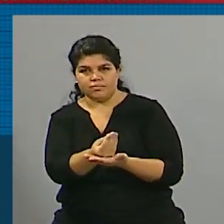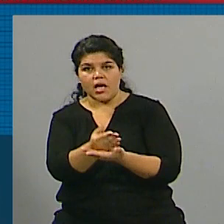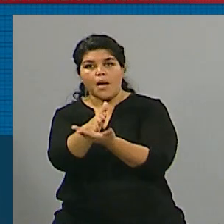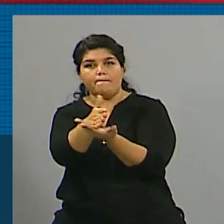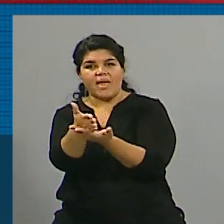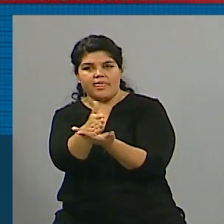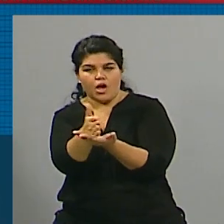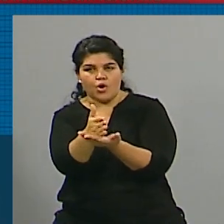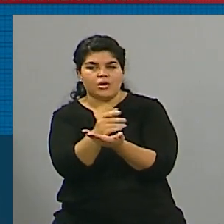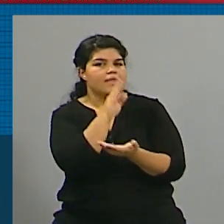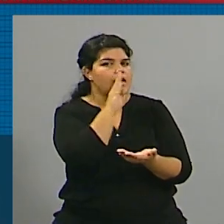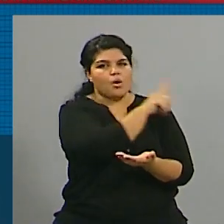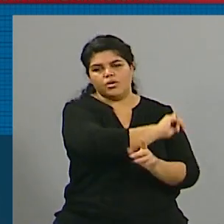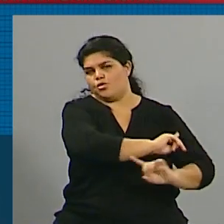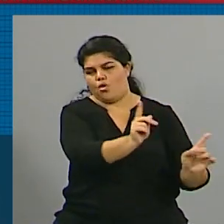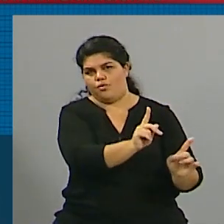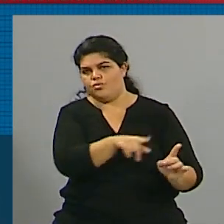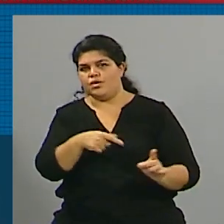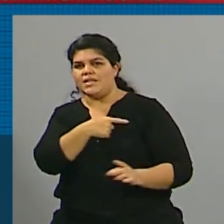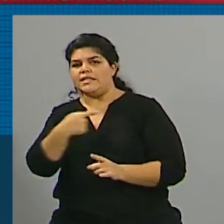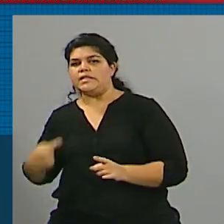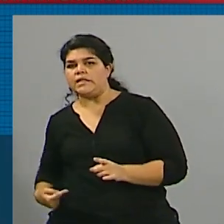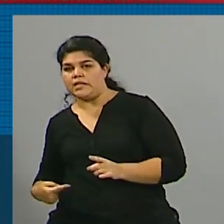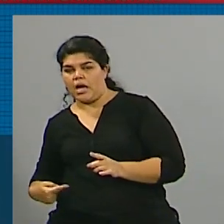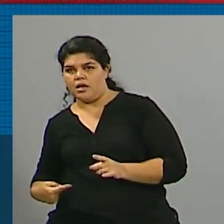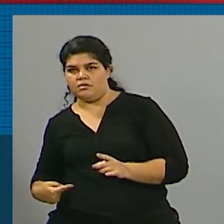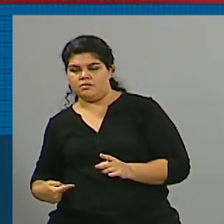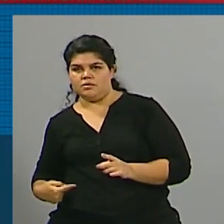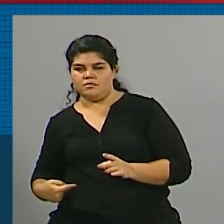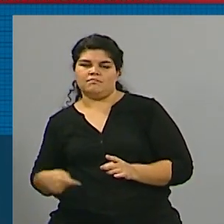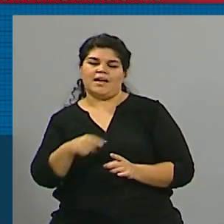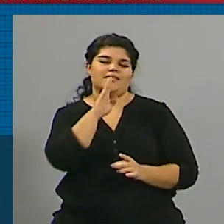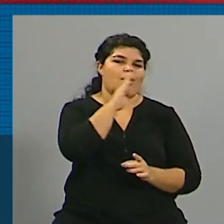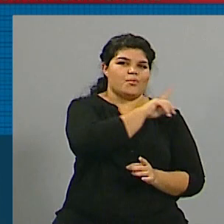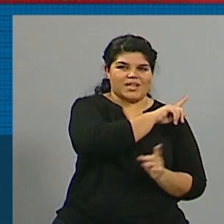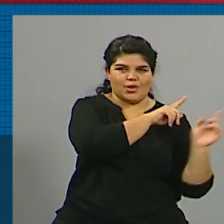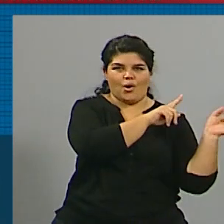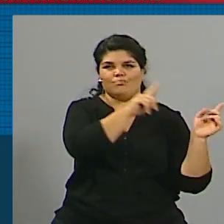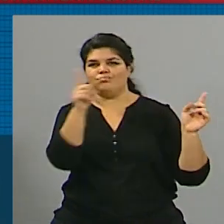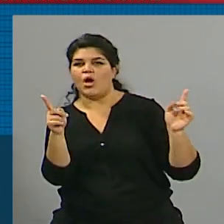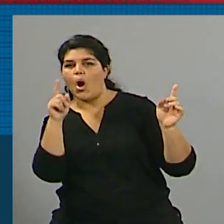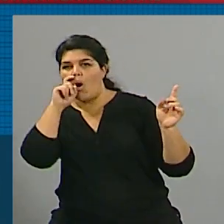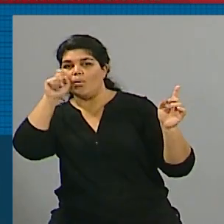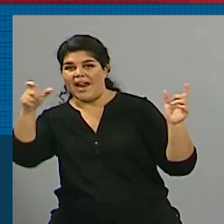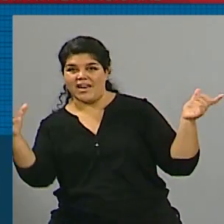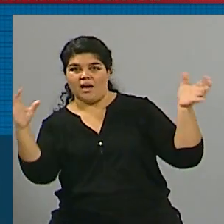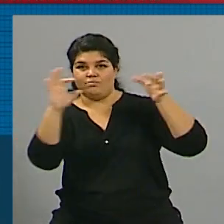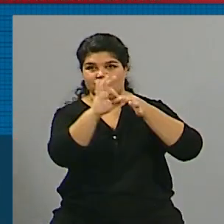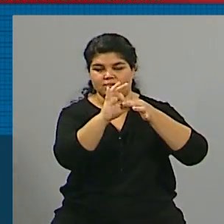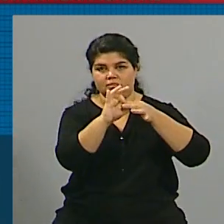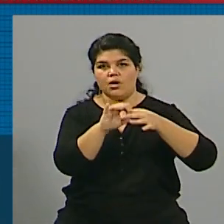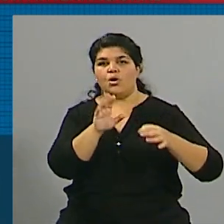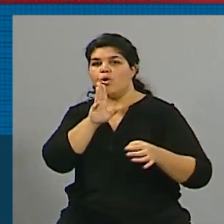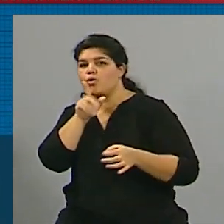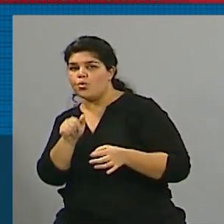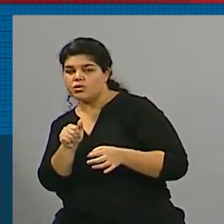Unidos para Rusia, o a la que pueda proponer China para Ucrania. Entonces, creo yo que el nexo de las propuestas debe ser